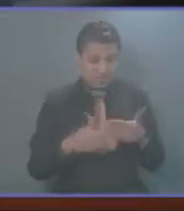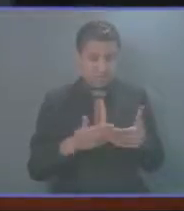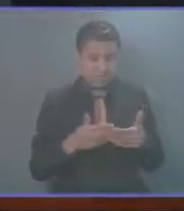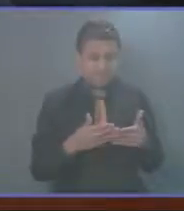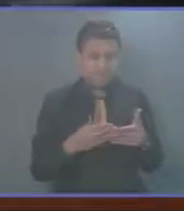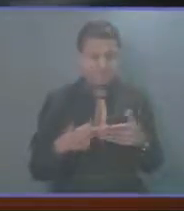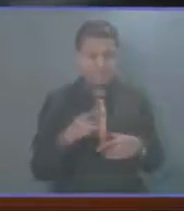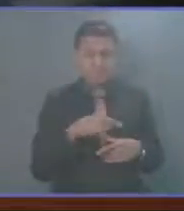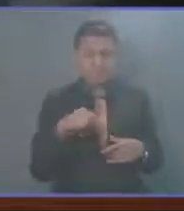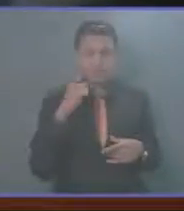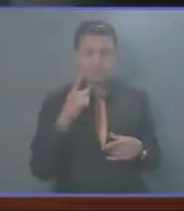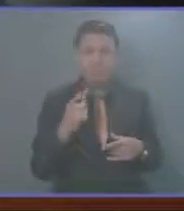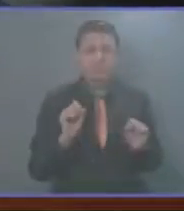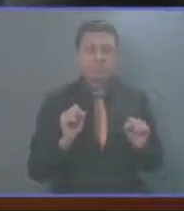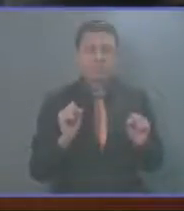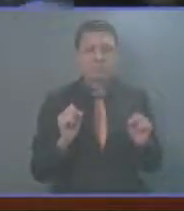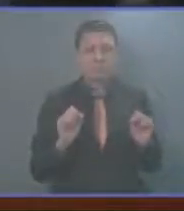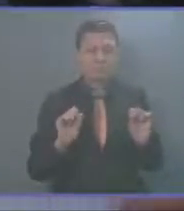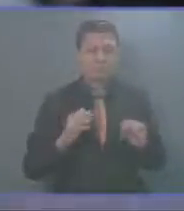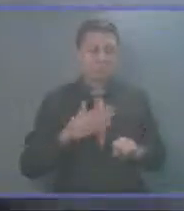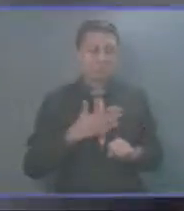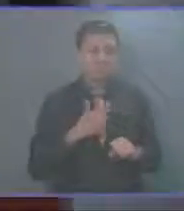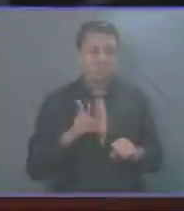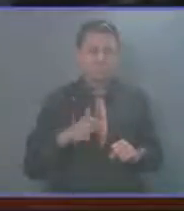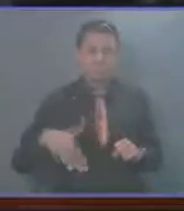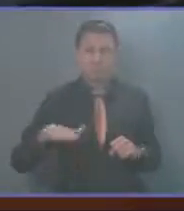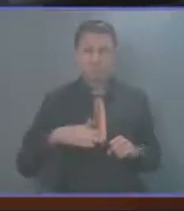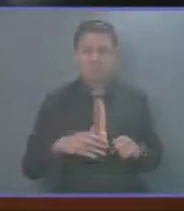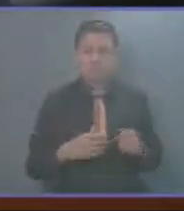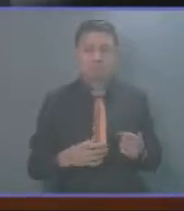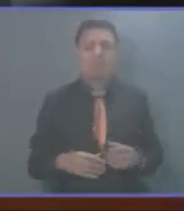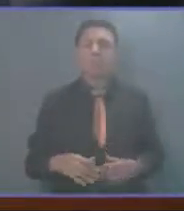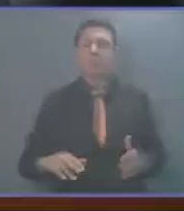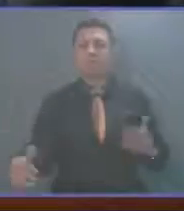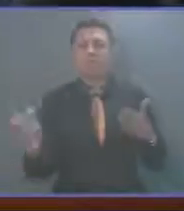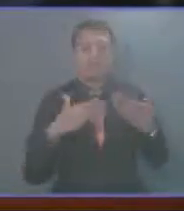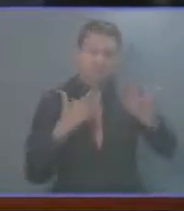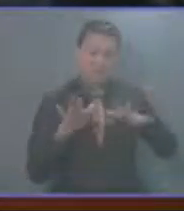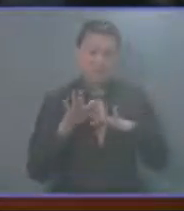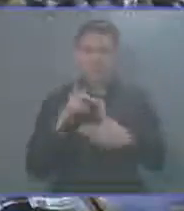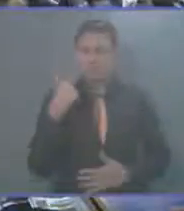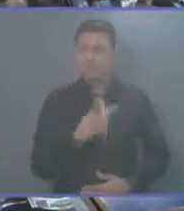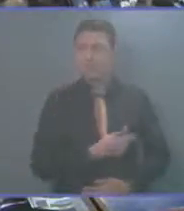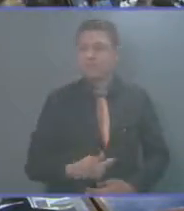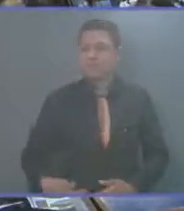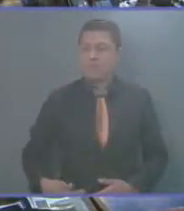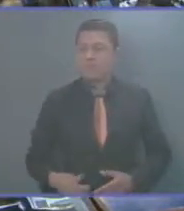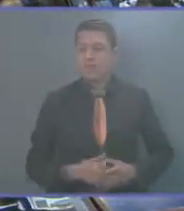hilovasquenses puedan irse a divertir, puedan ser un lugar incluso de esparcimiento. Gracias, presidente.